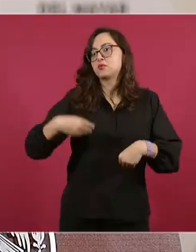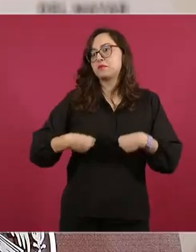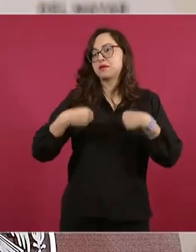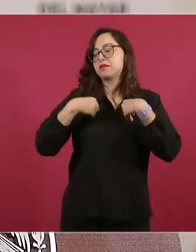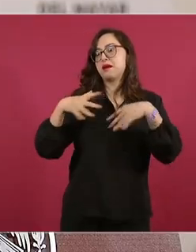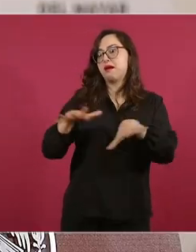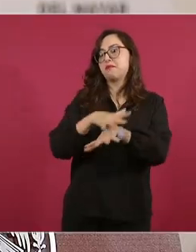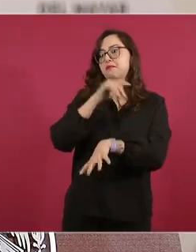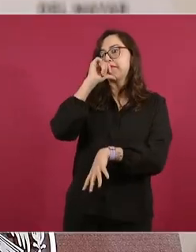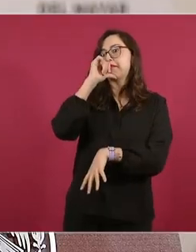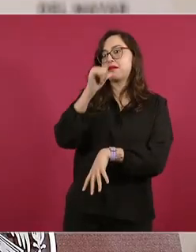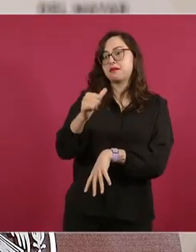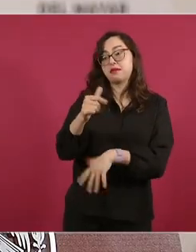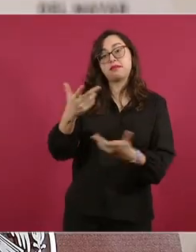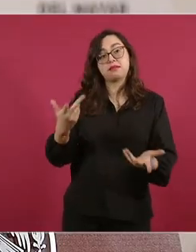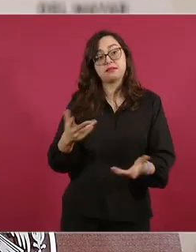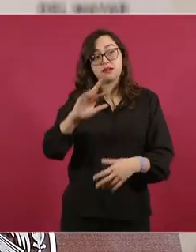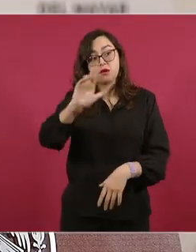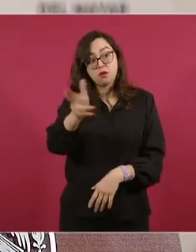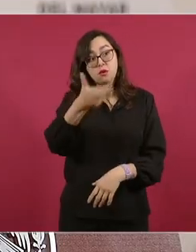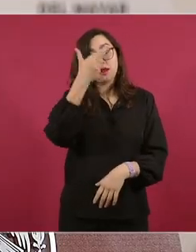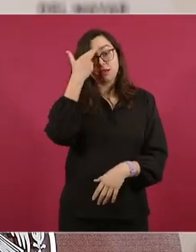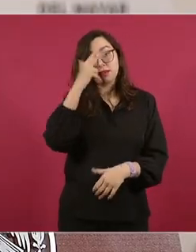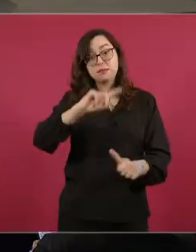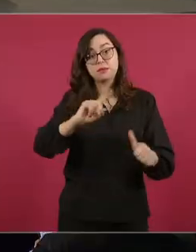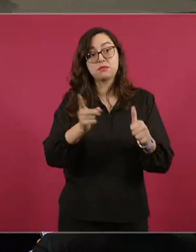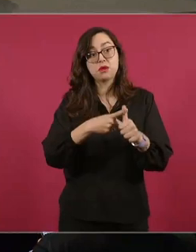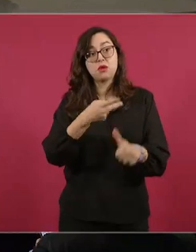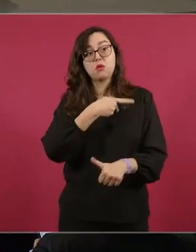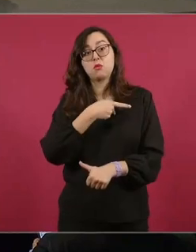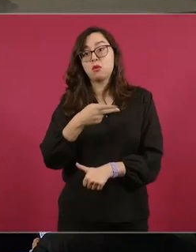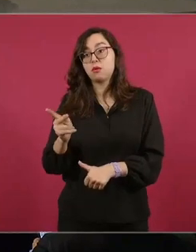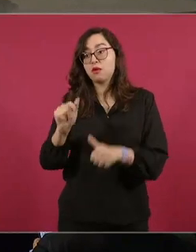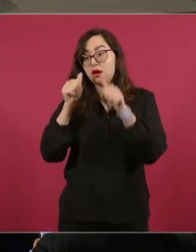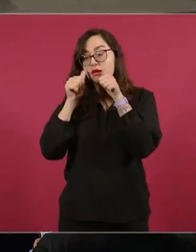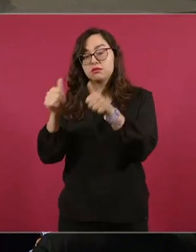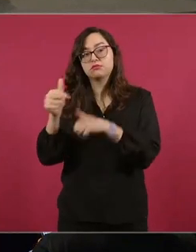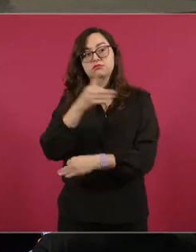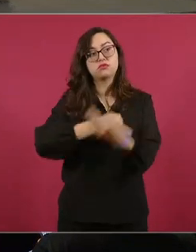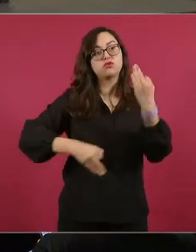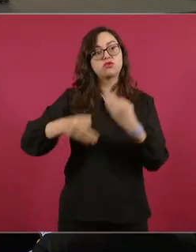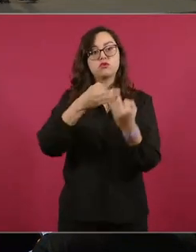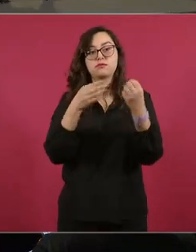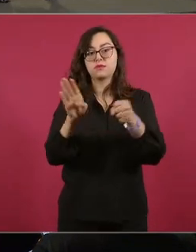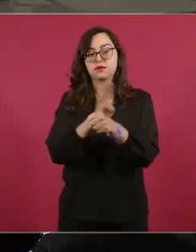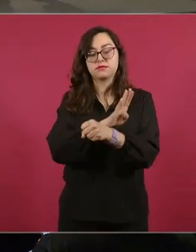mexicanos. Por el bien de todos, primero los pobres. Muchísimas gracias.